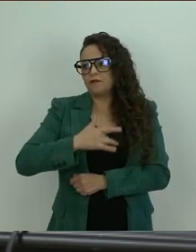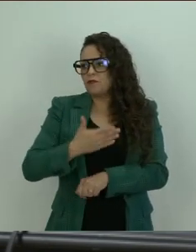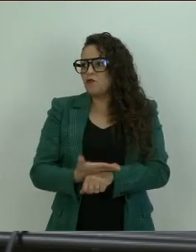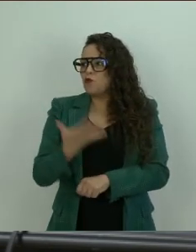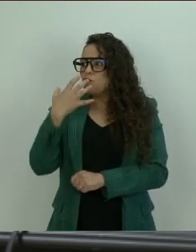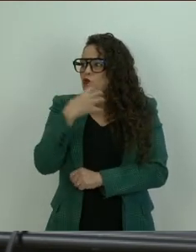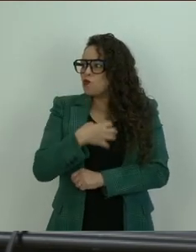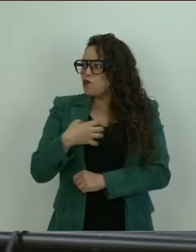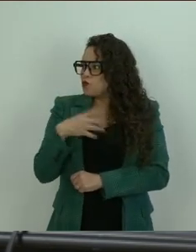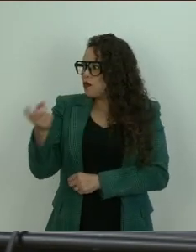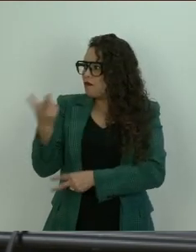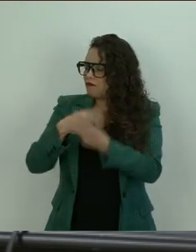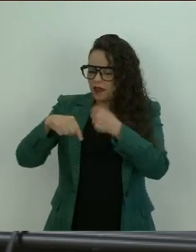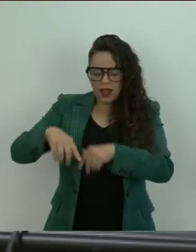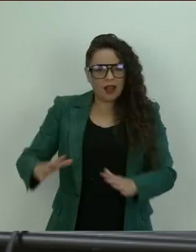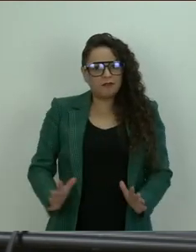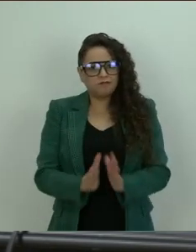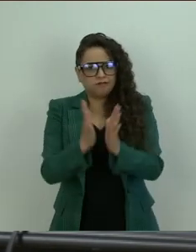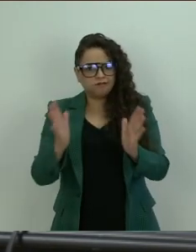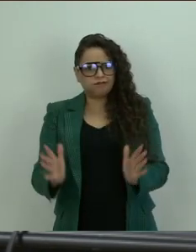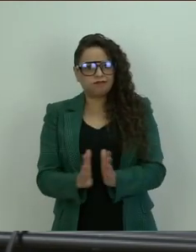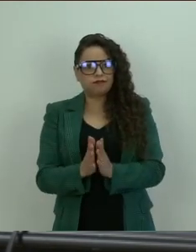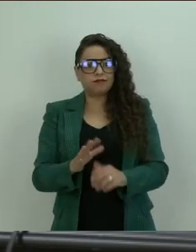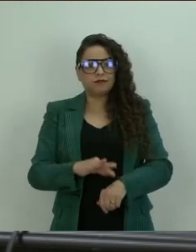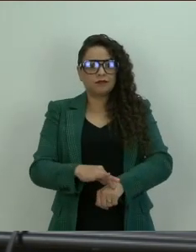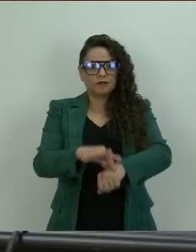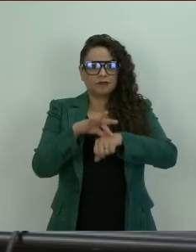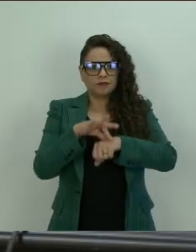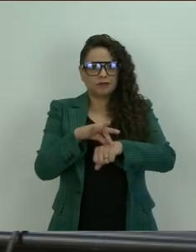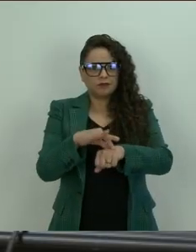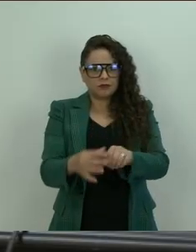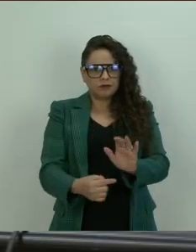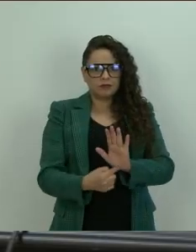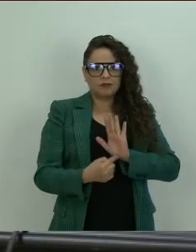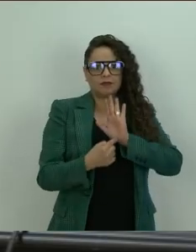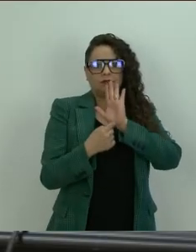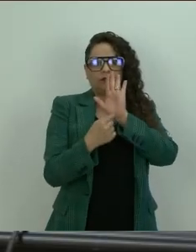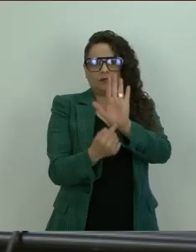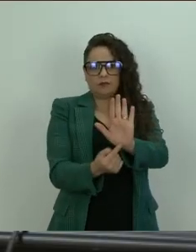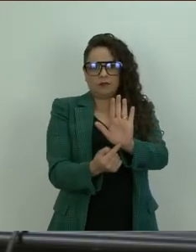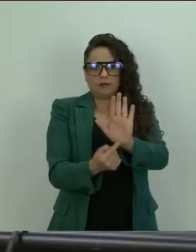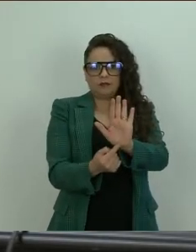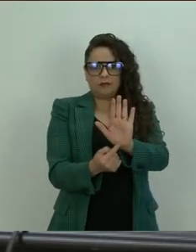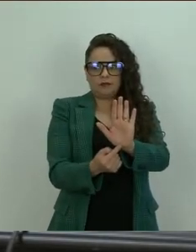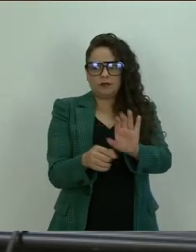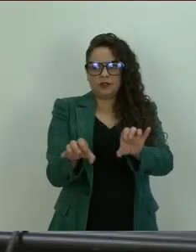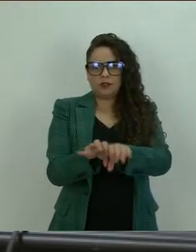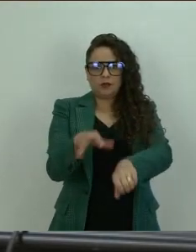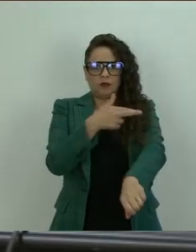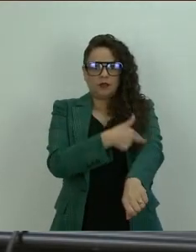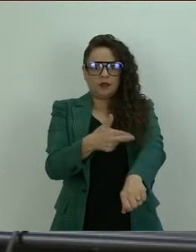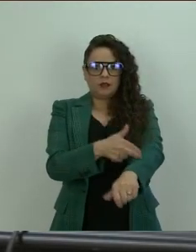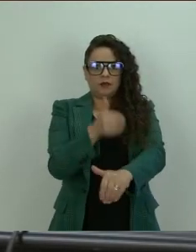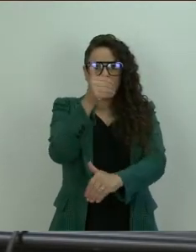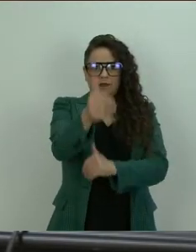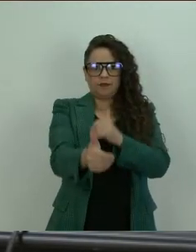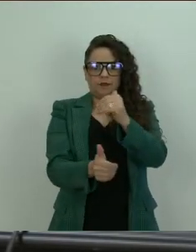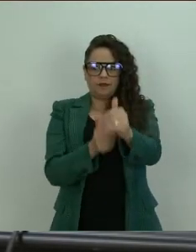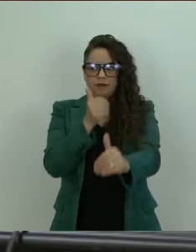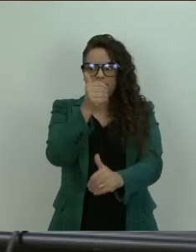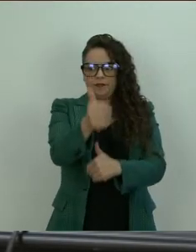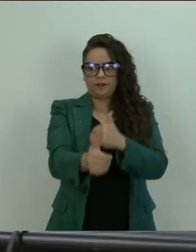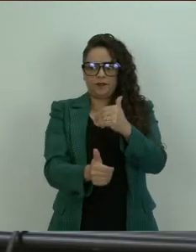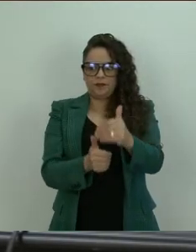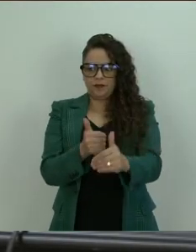de primera mano nos puede dar un testimonio no solo del contenido de la recomendación, sino del proceso de elaboración y de los retos de